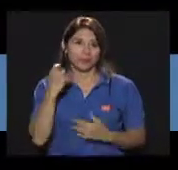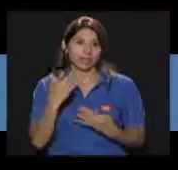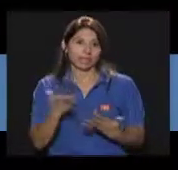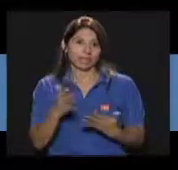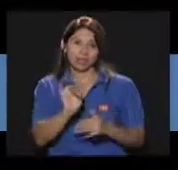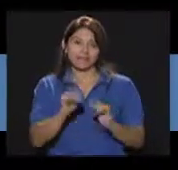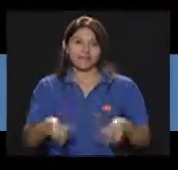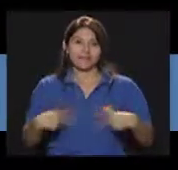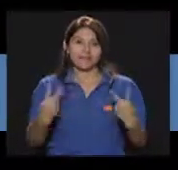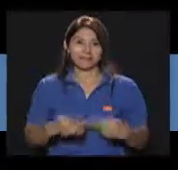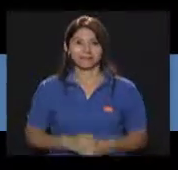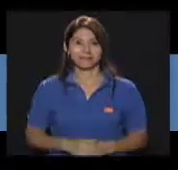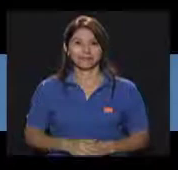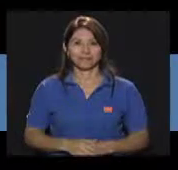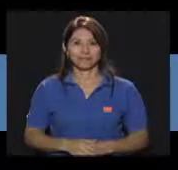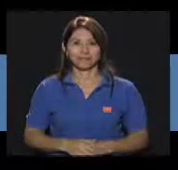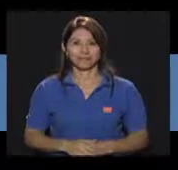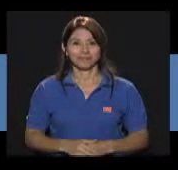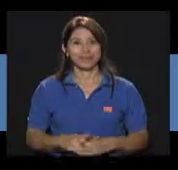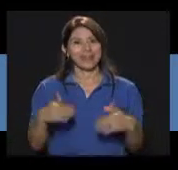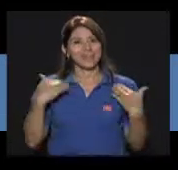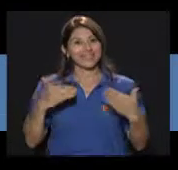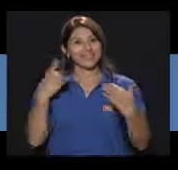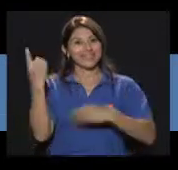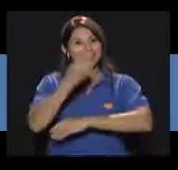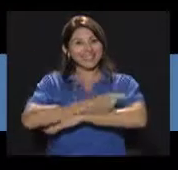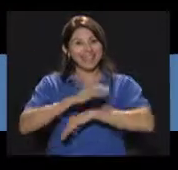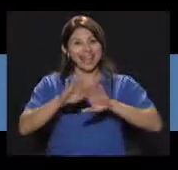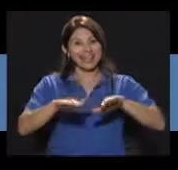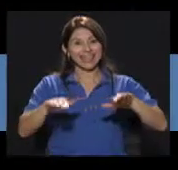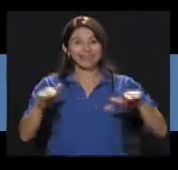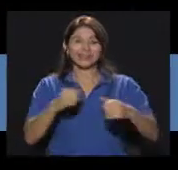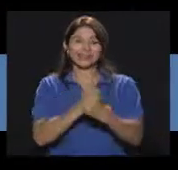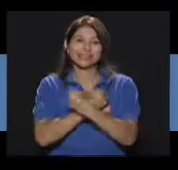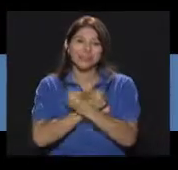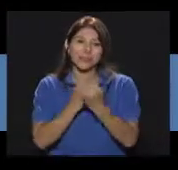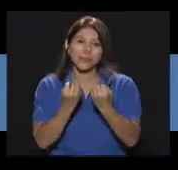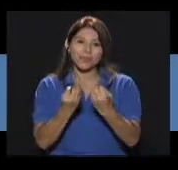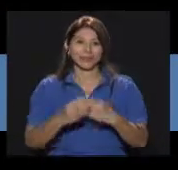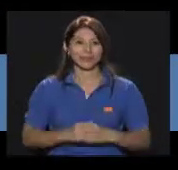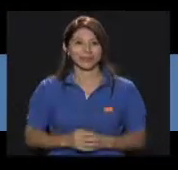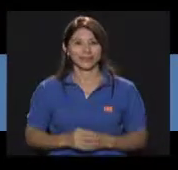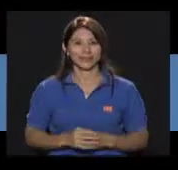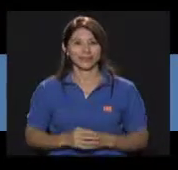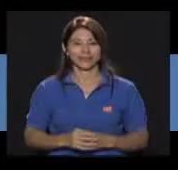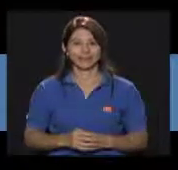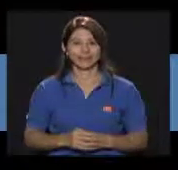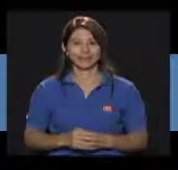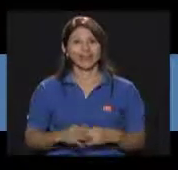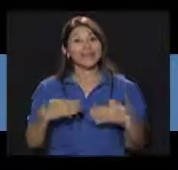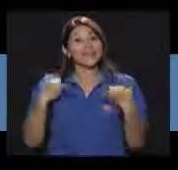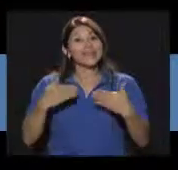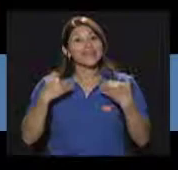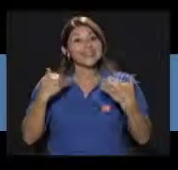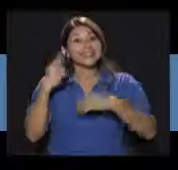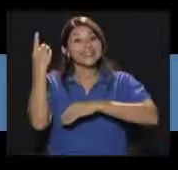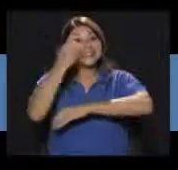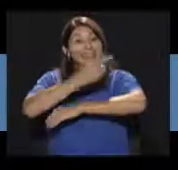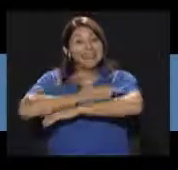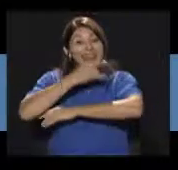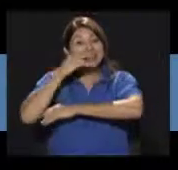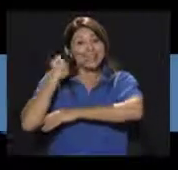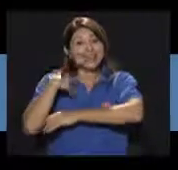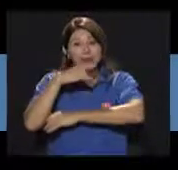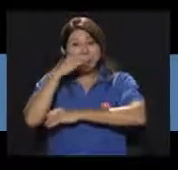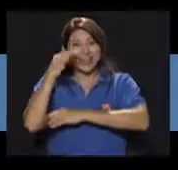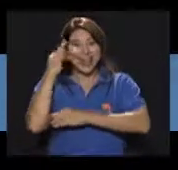porque pues, así es la vida. Feliz día, niños, te quiero mucho. Feliz día del